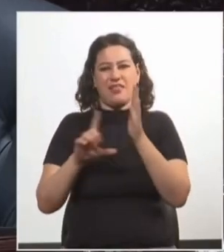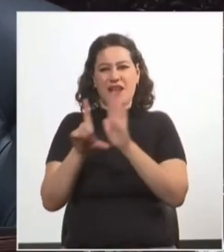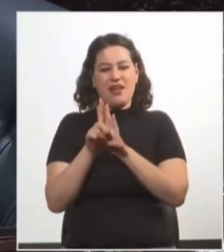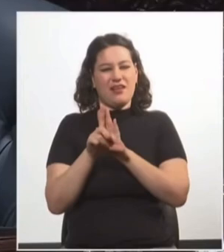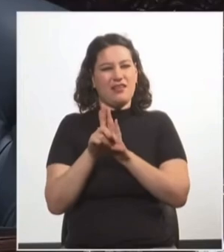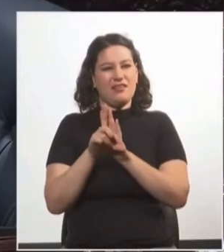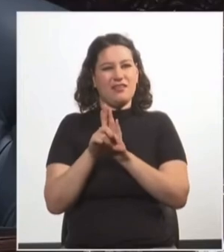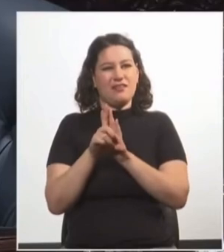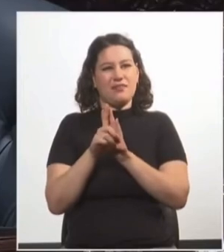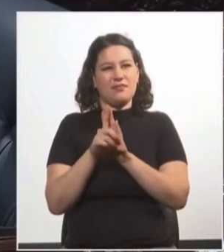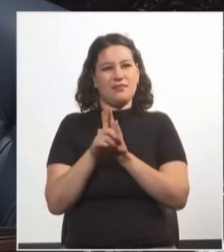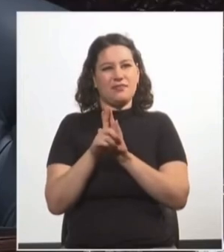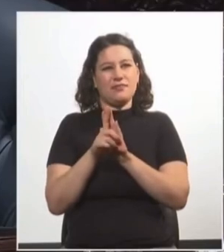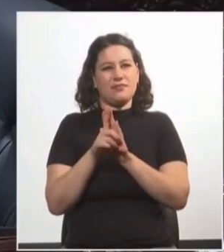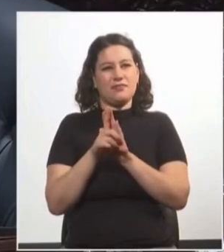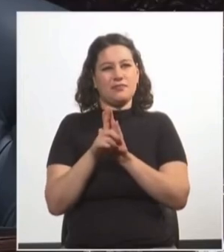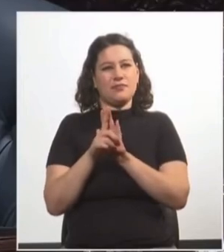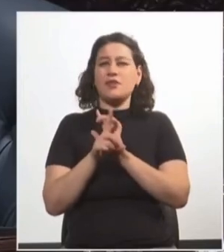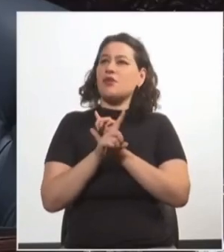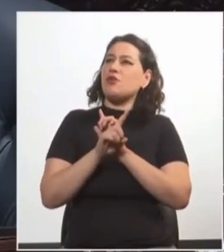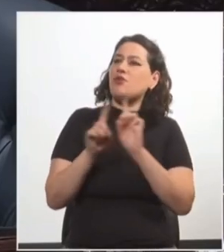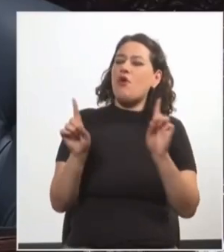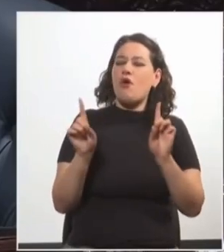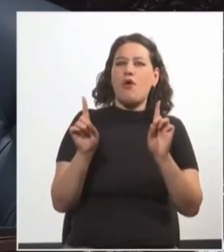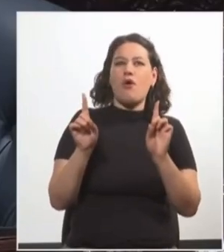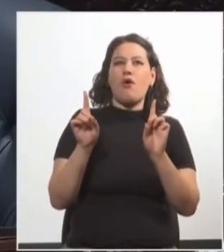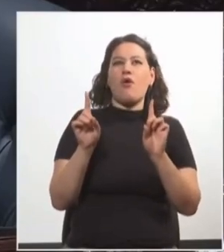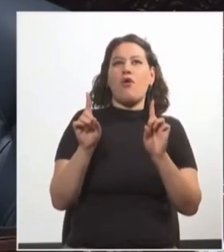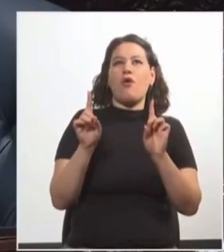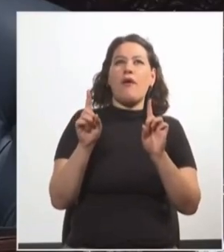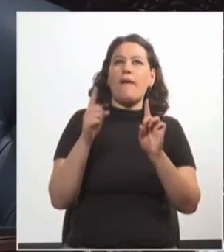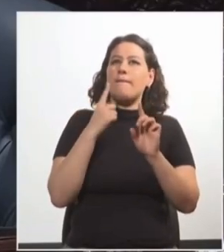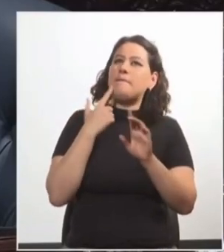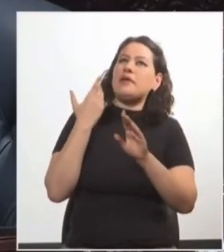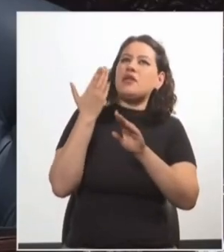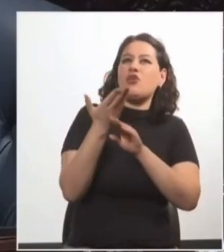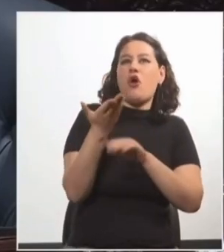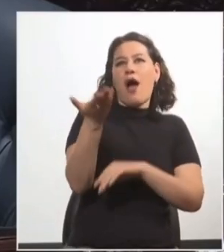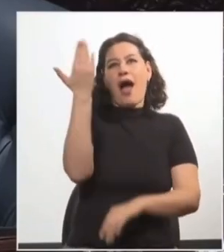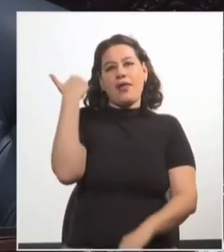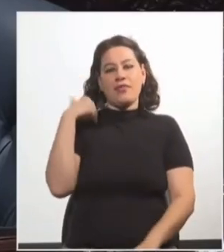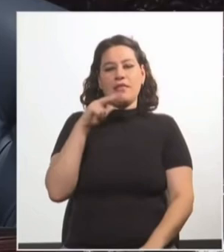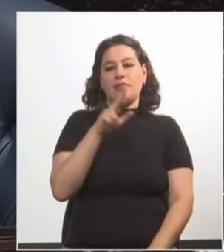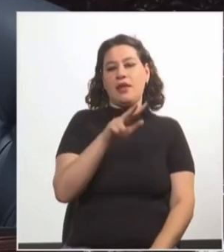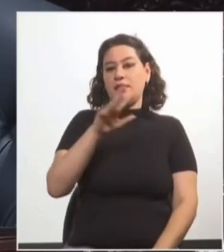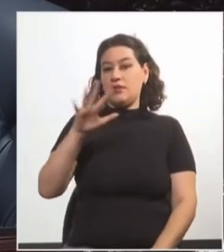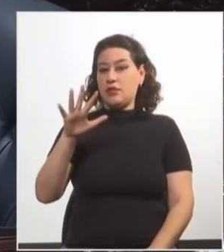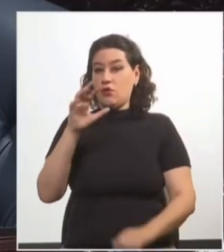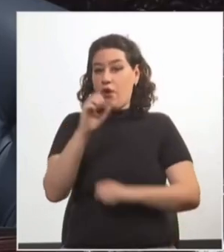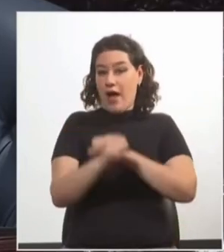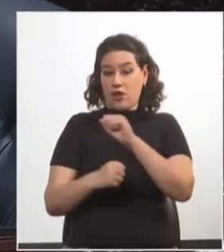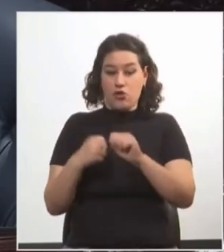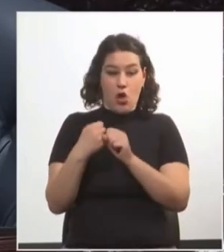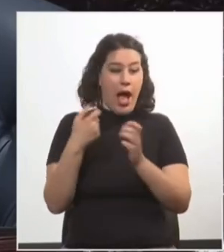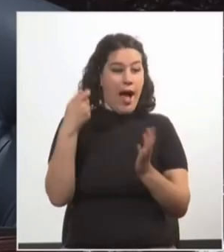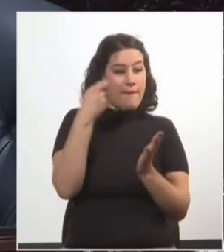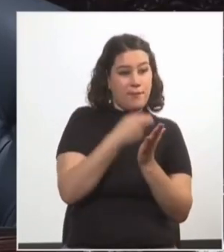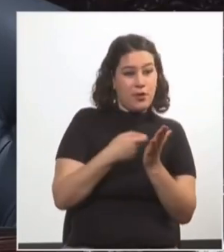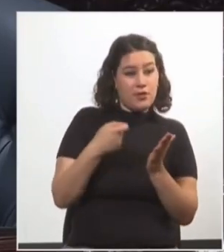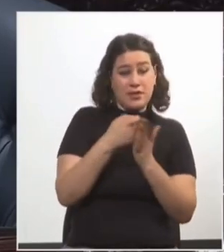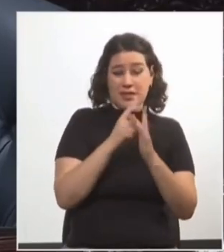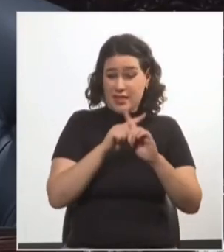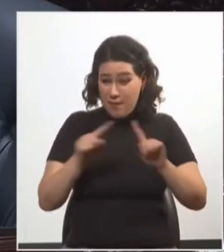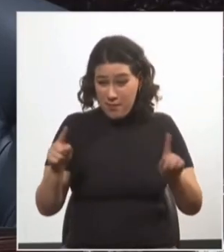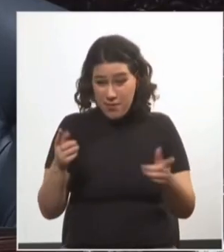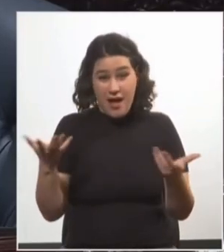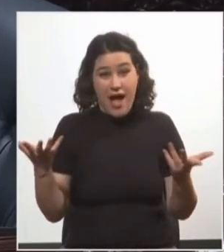ley. No se volvió a lo que se exigía antes de 35 años de aporte. Ni siquiera se vuelve